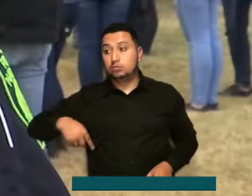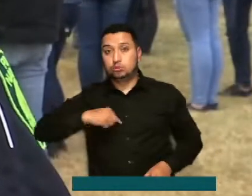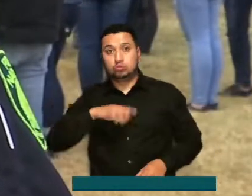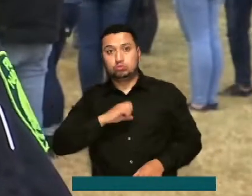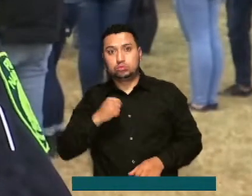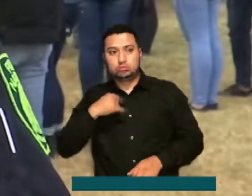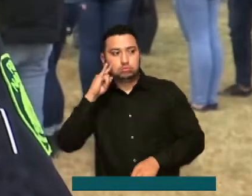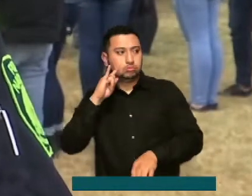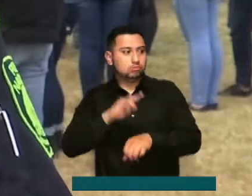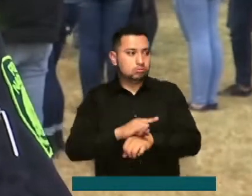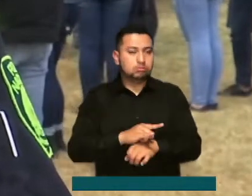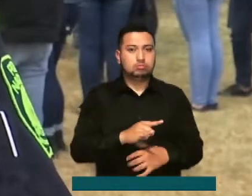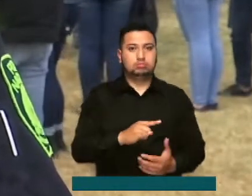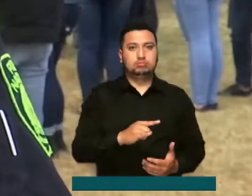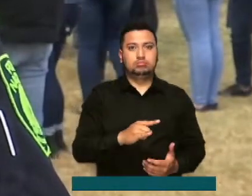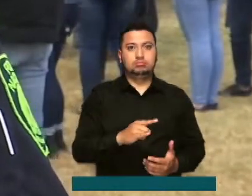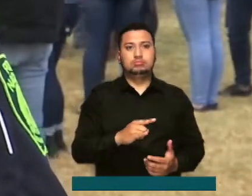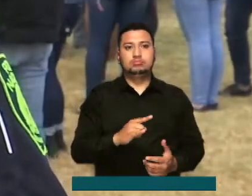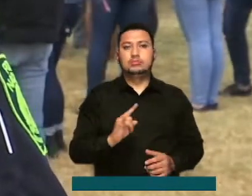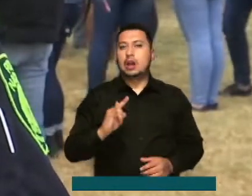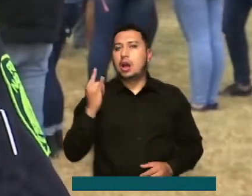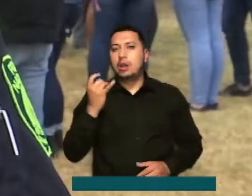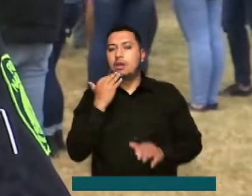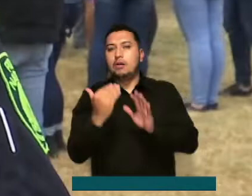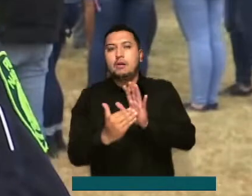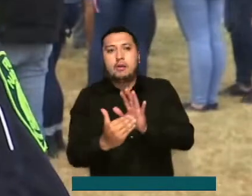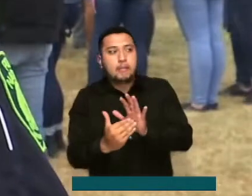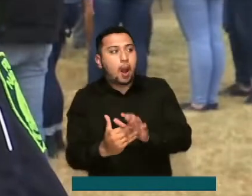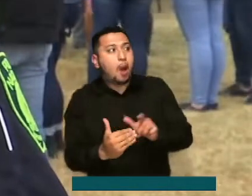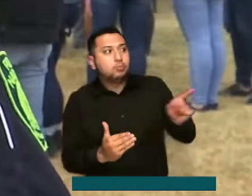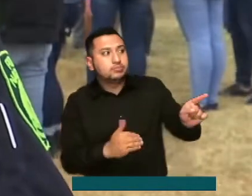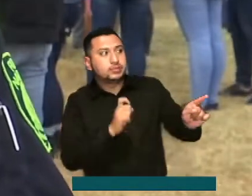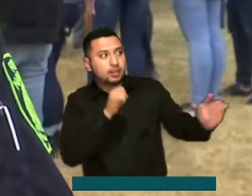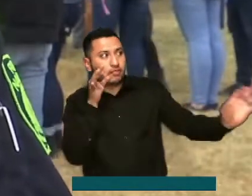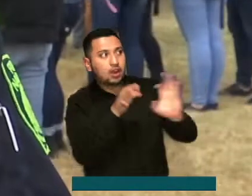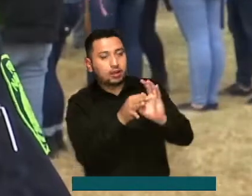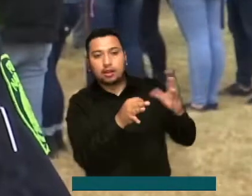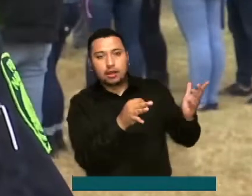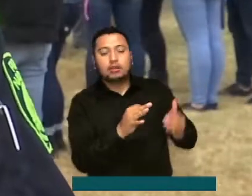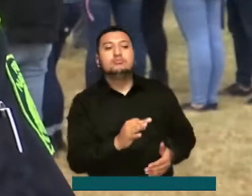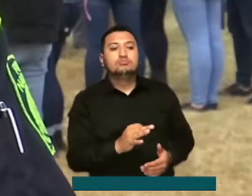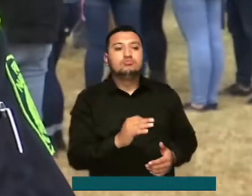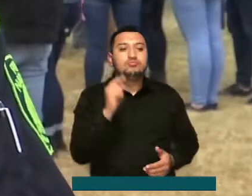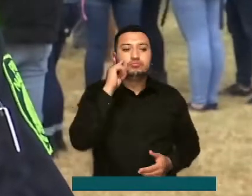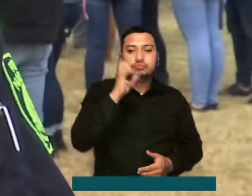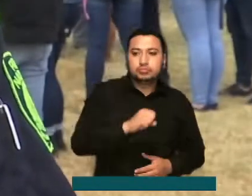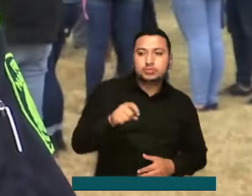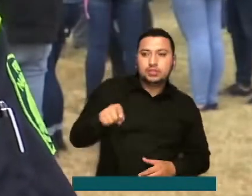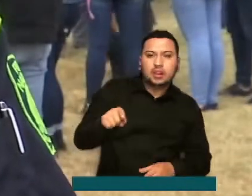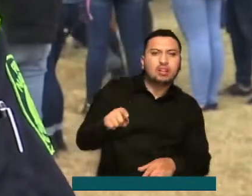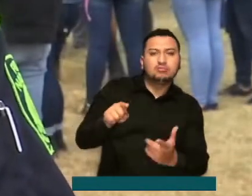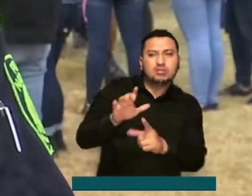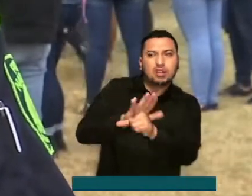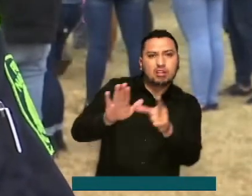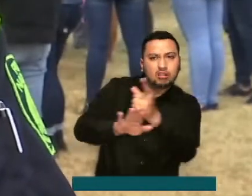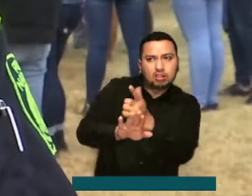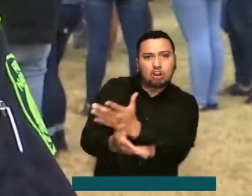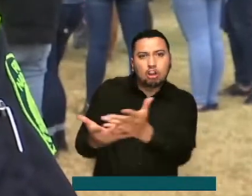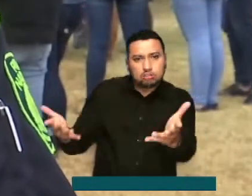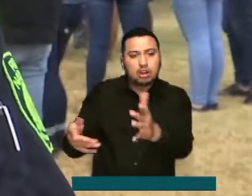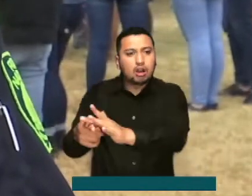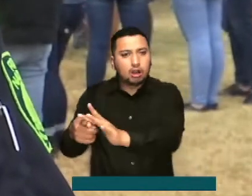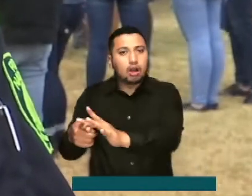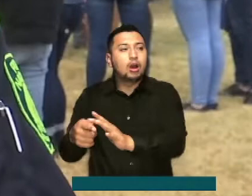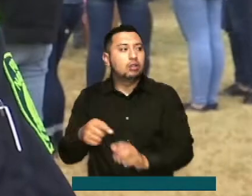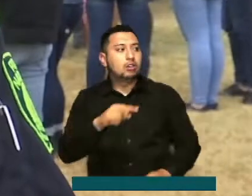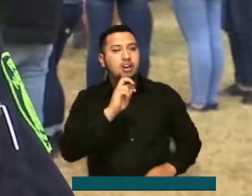y vamos a recolectar elementos materiales probatorios y evidencias físicas que nos ayuden a esclarecer la comisión de delitos,